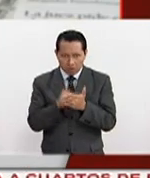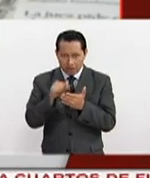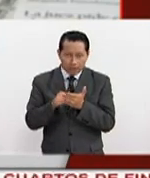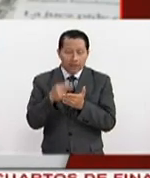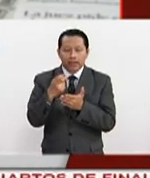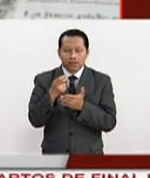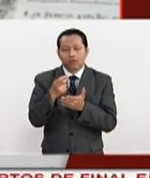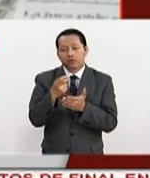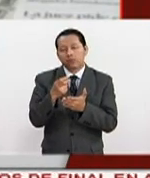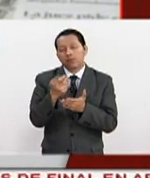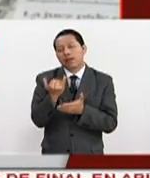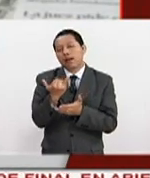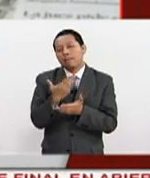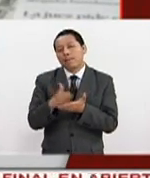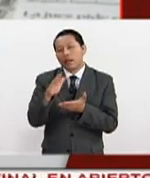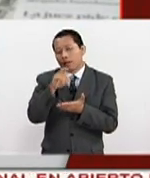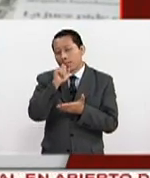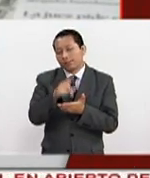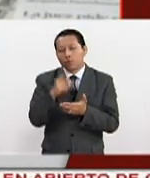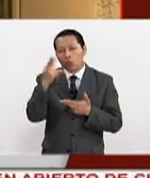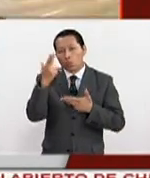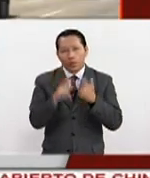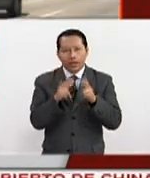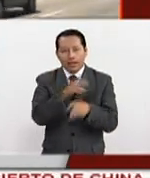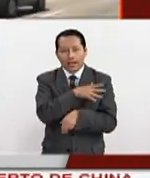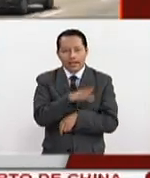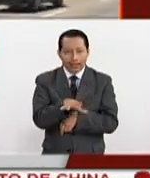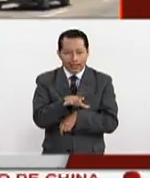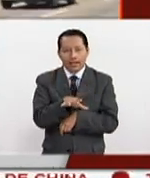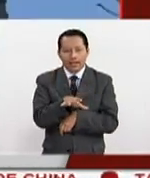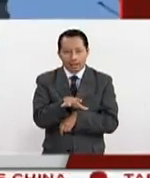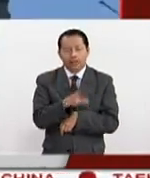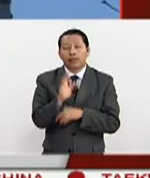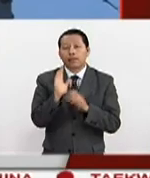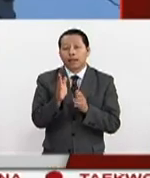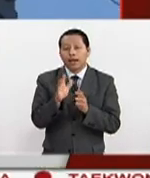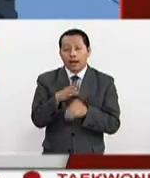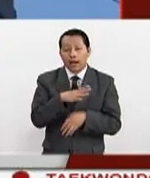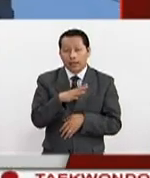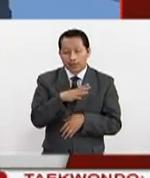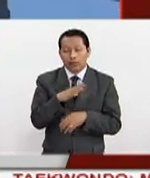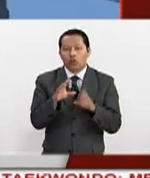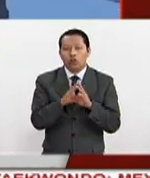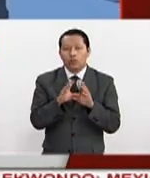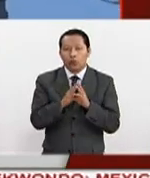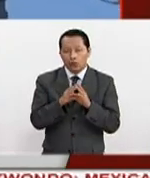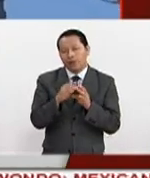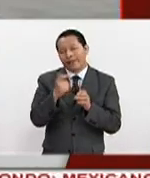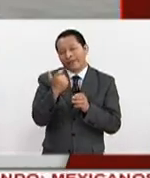está representando, y bueno, además de la huelga general, esto ya está representando una merma